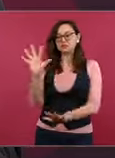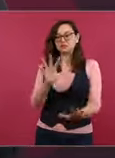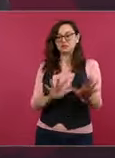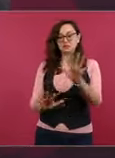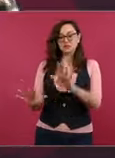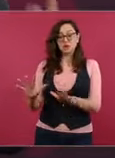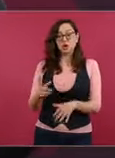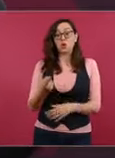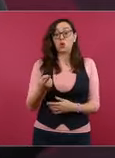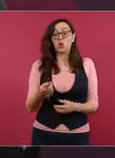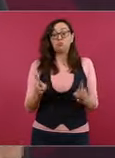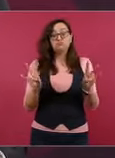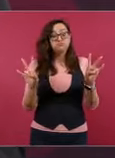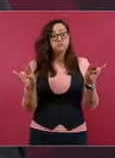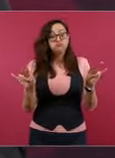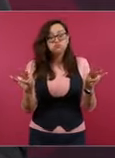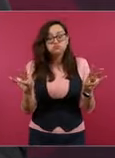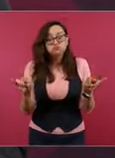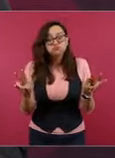Ojo, mucho ojo,